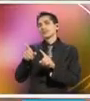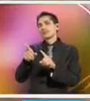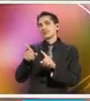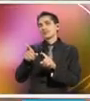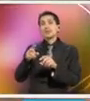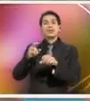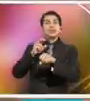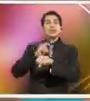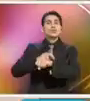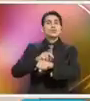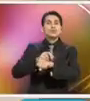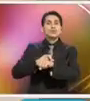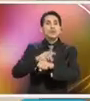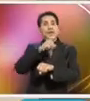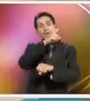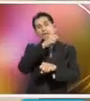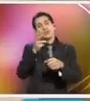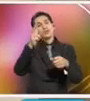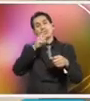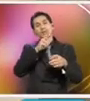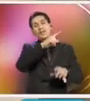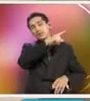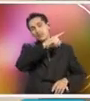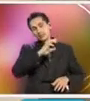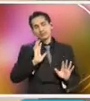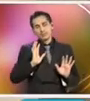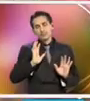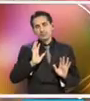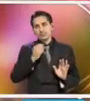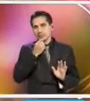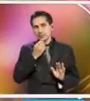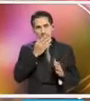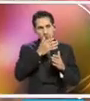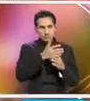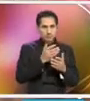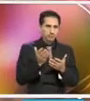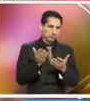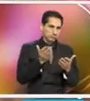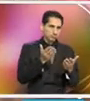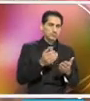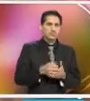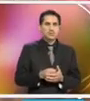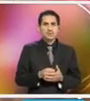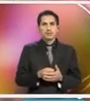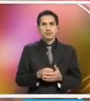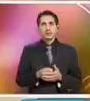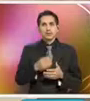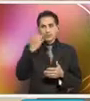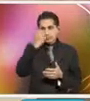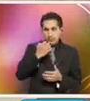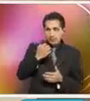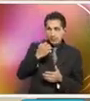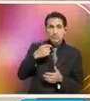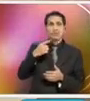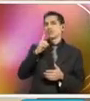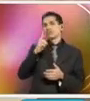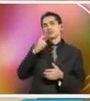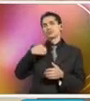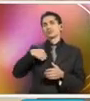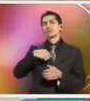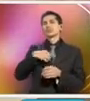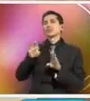medicinas en el hospital. Sí. Nosotros somos la casa cuando los niños están fuera de casa y les damos hospedaje, alimentación, el apoyo